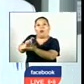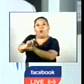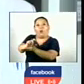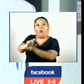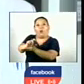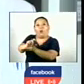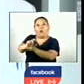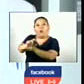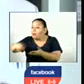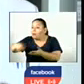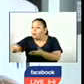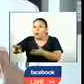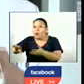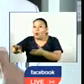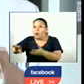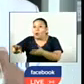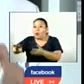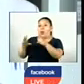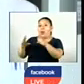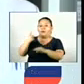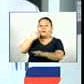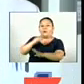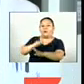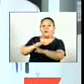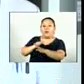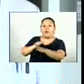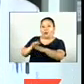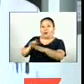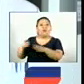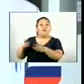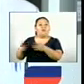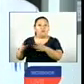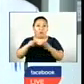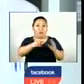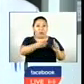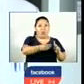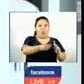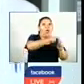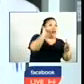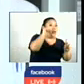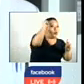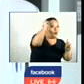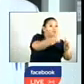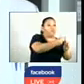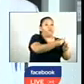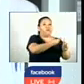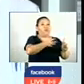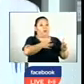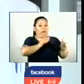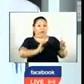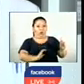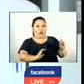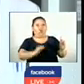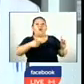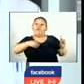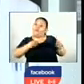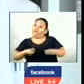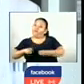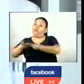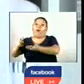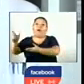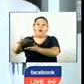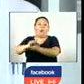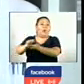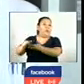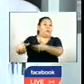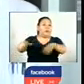preservar con las medidas que hemos hablado antes, hay posibilidad de contagio, por lo tanto vamos a ver mayor contagio en los niños en las escuelas públicas